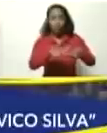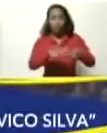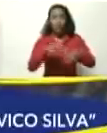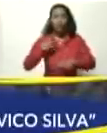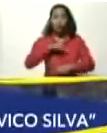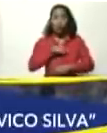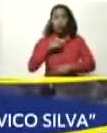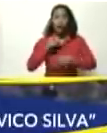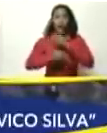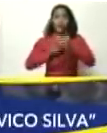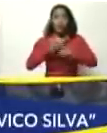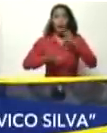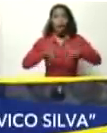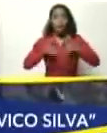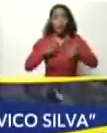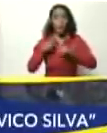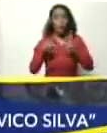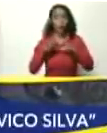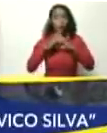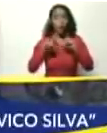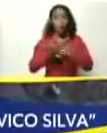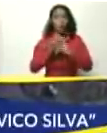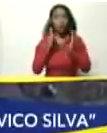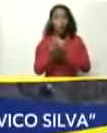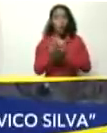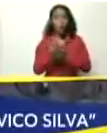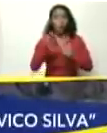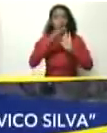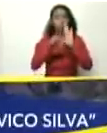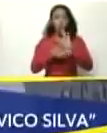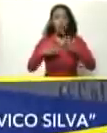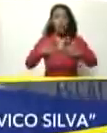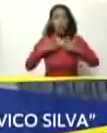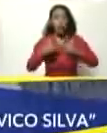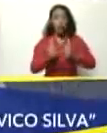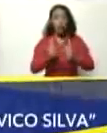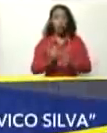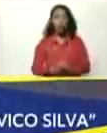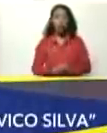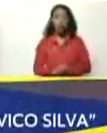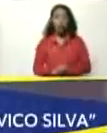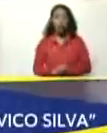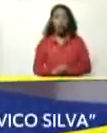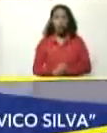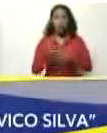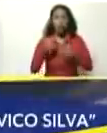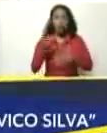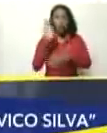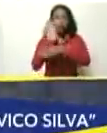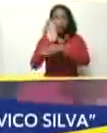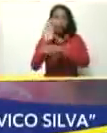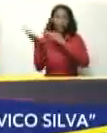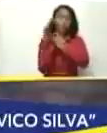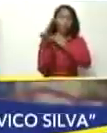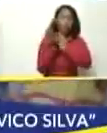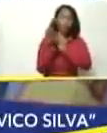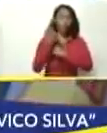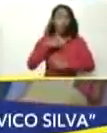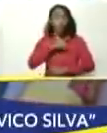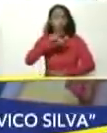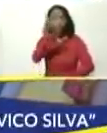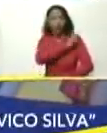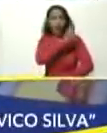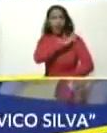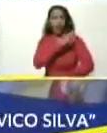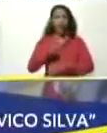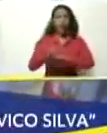hecho actividades, pero todo el mundo con las medidas de bioseguridad para protegernos. Nuestro jefe de